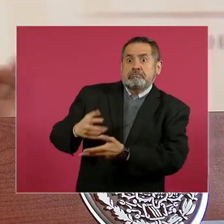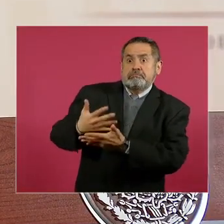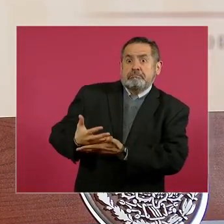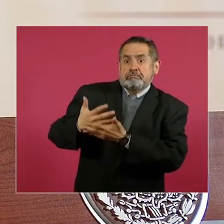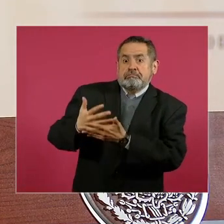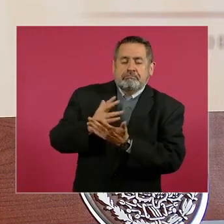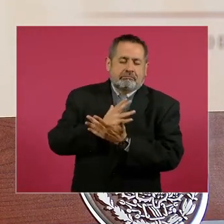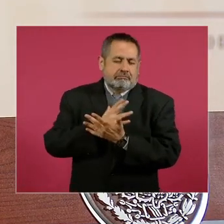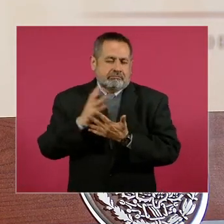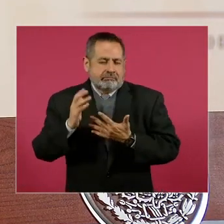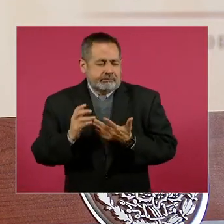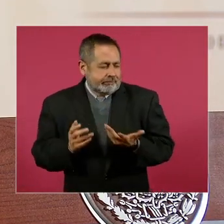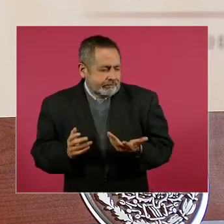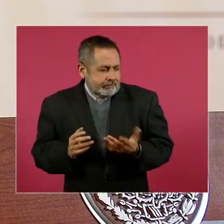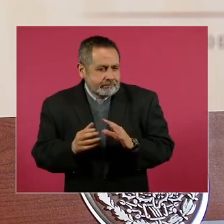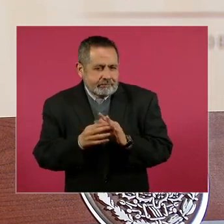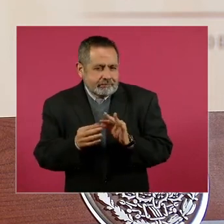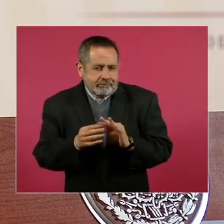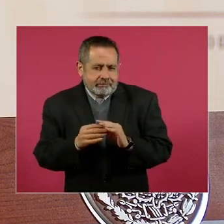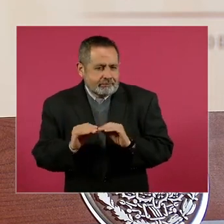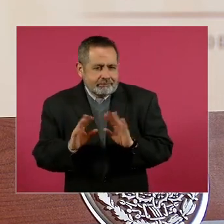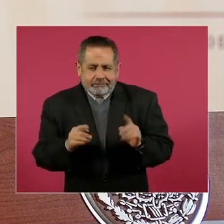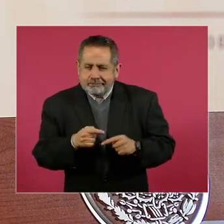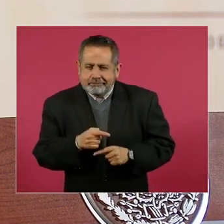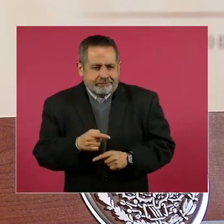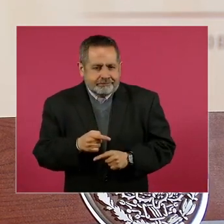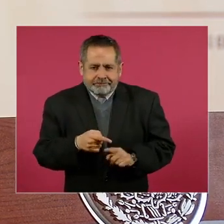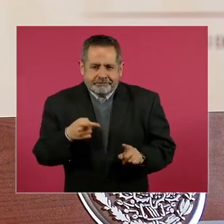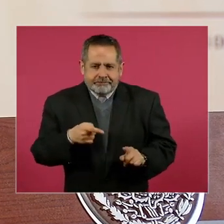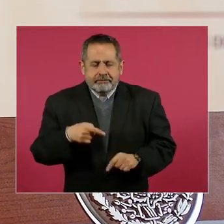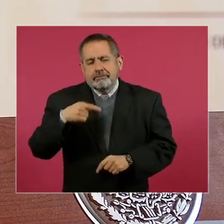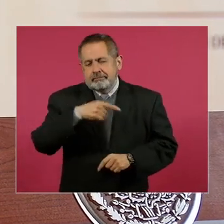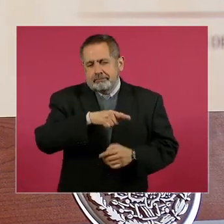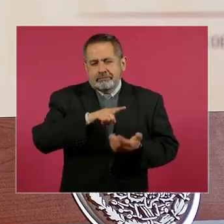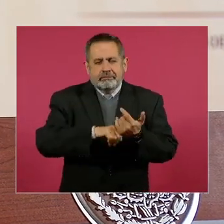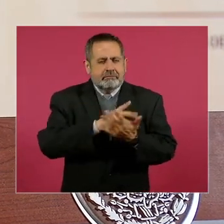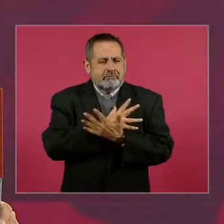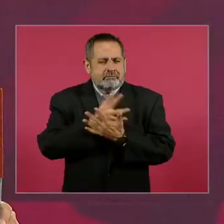Ya es mucho el sensacionalismo,